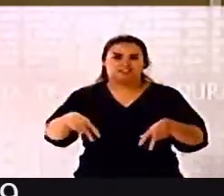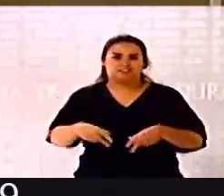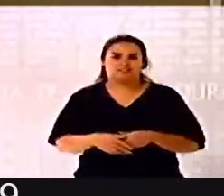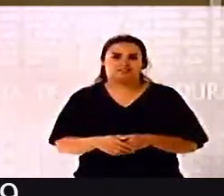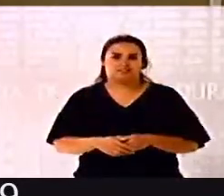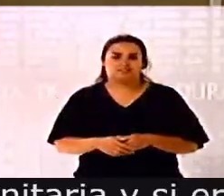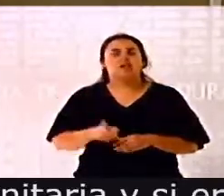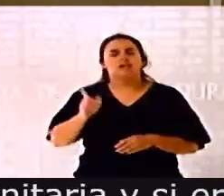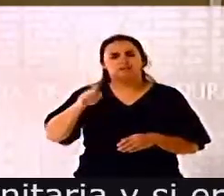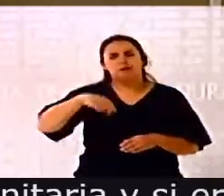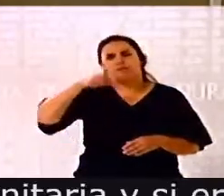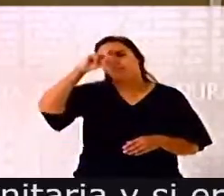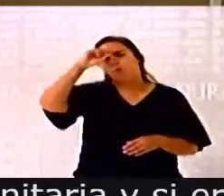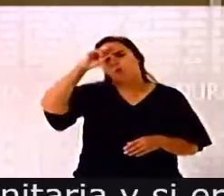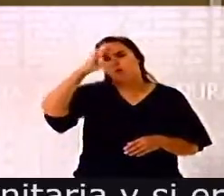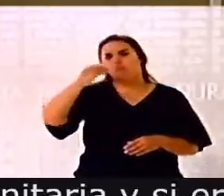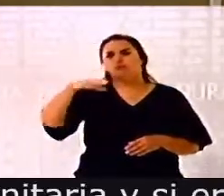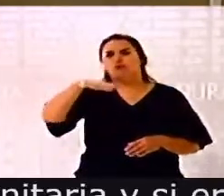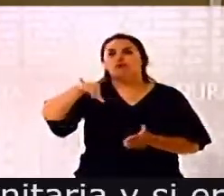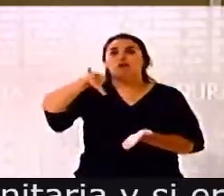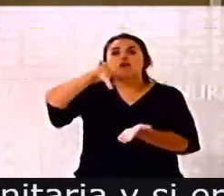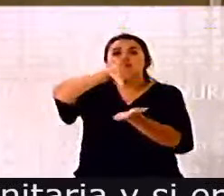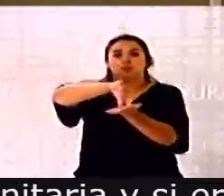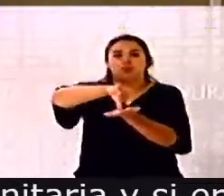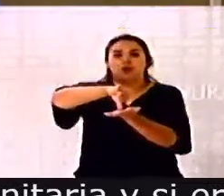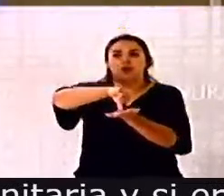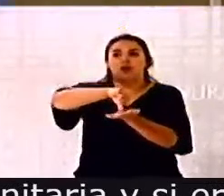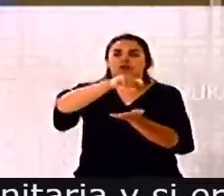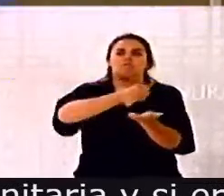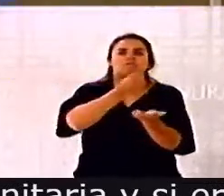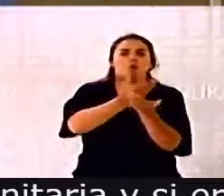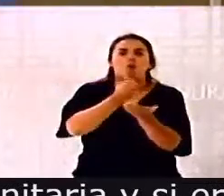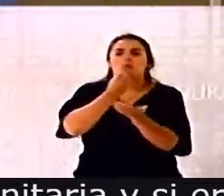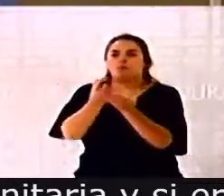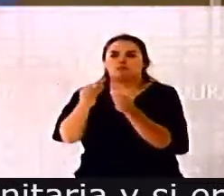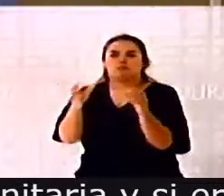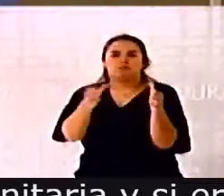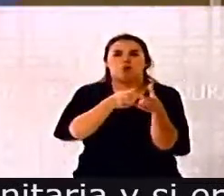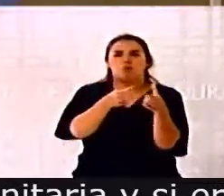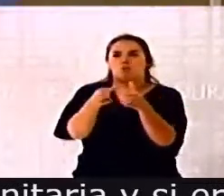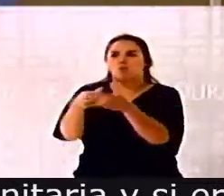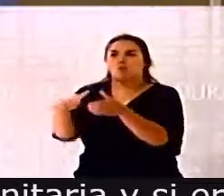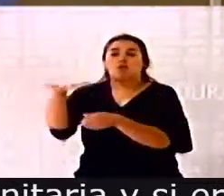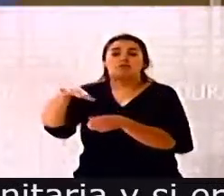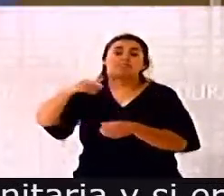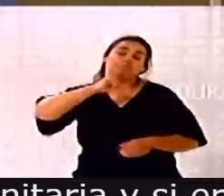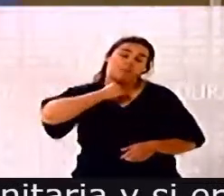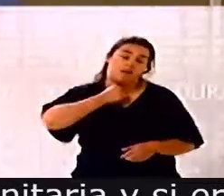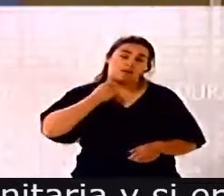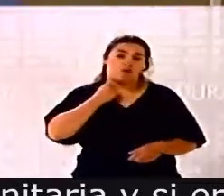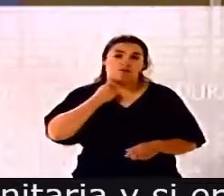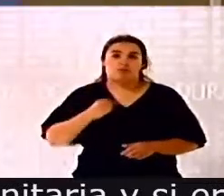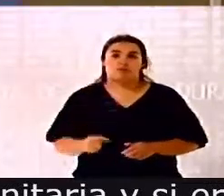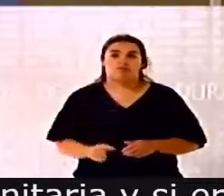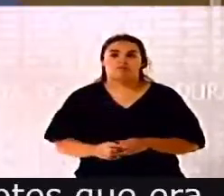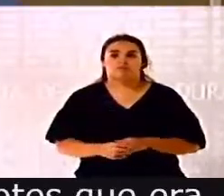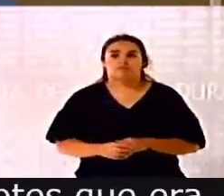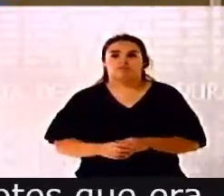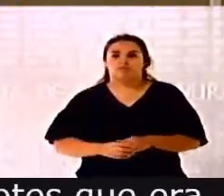Sobre todo nos ha preocupado en la ciudad donde se estaban declarando más brotes, que era la ciudad de Badajoz.